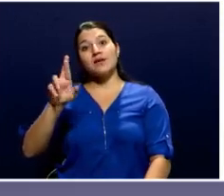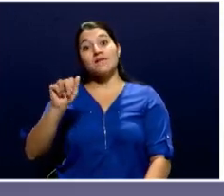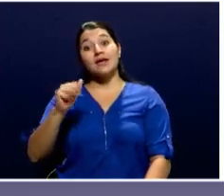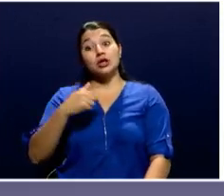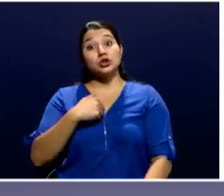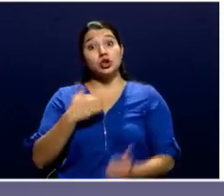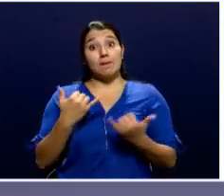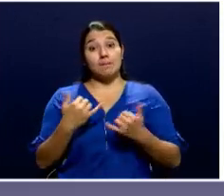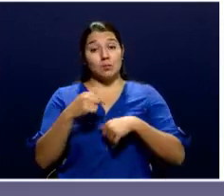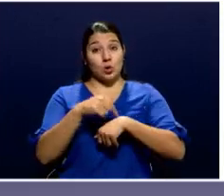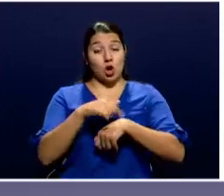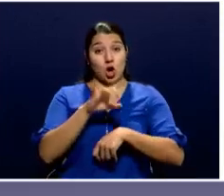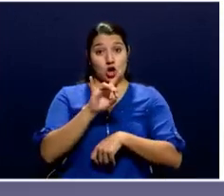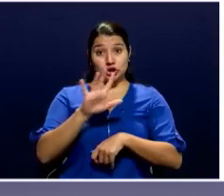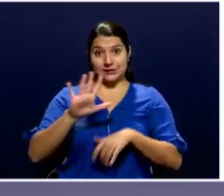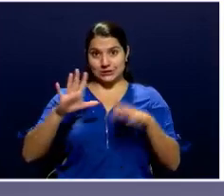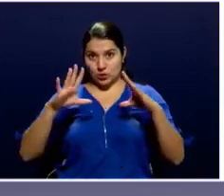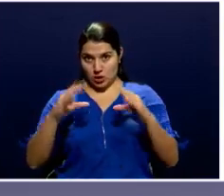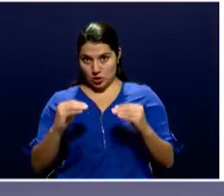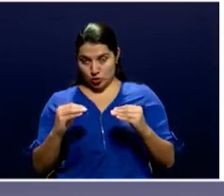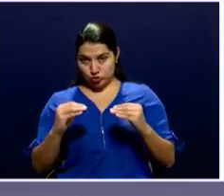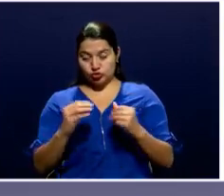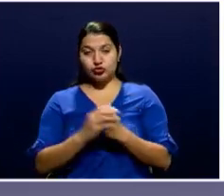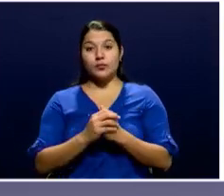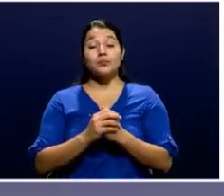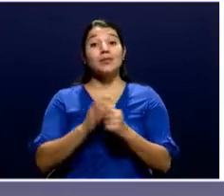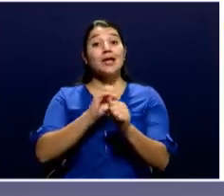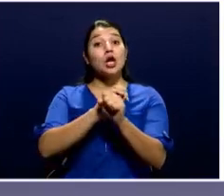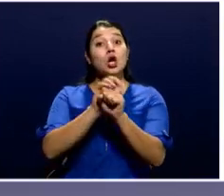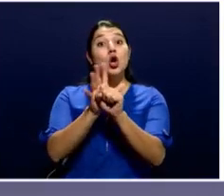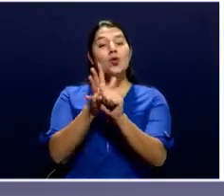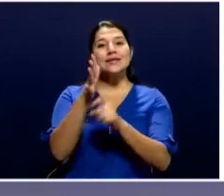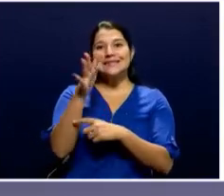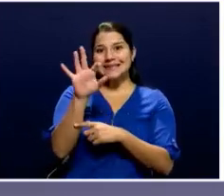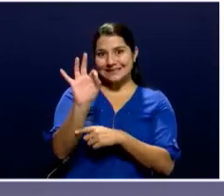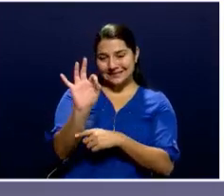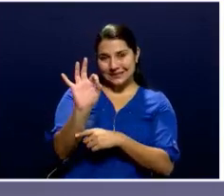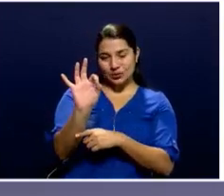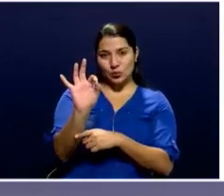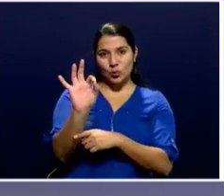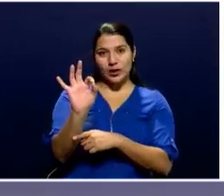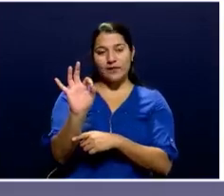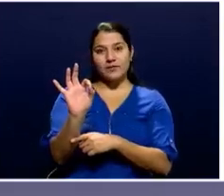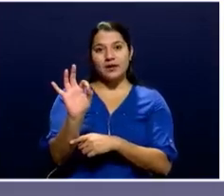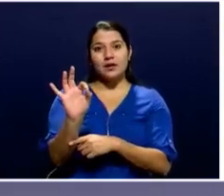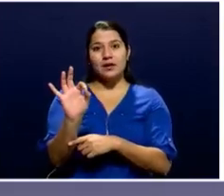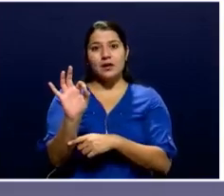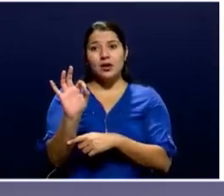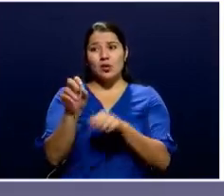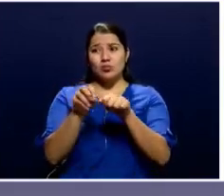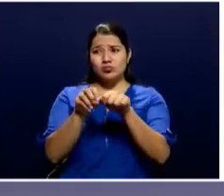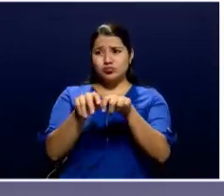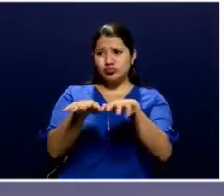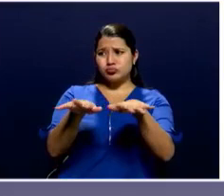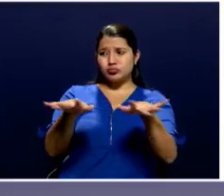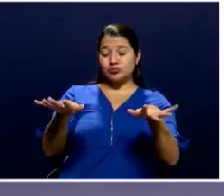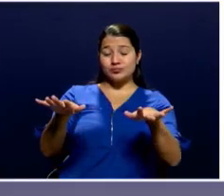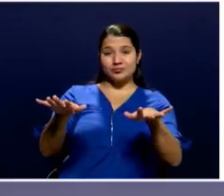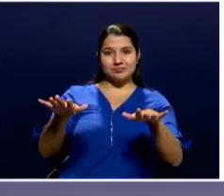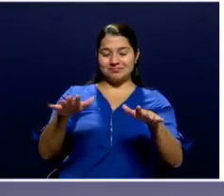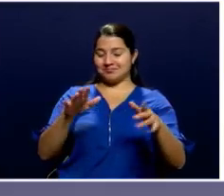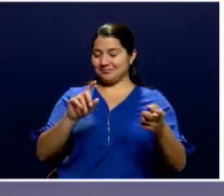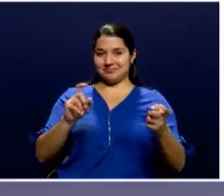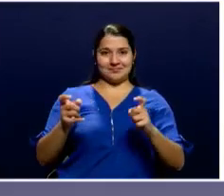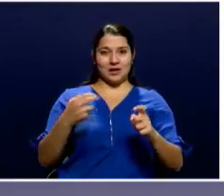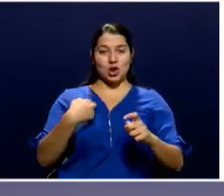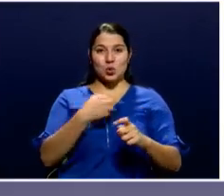noche. La pandemia del COVID-19 ha copado completamente nuestras vidas. En la calle